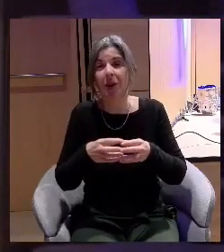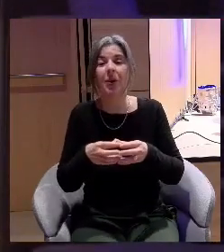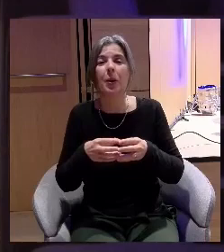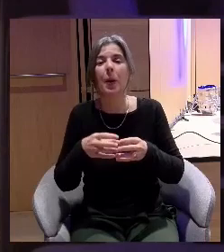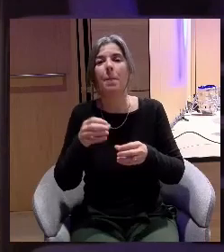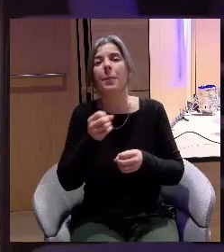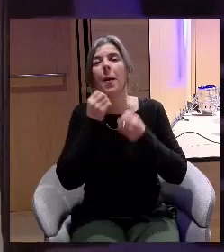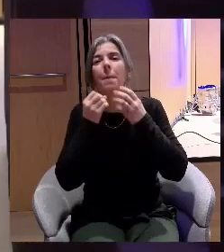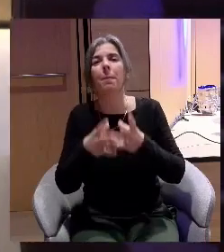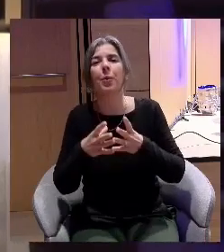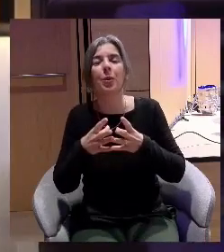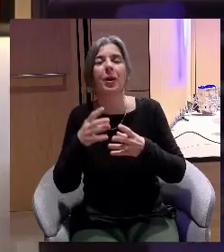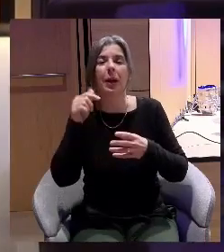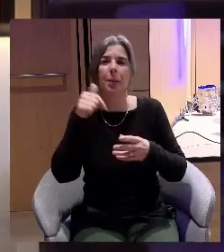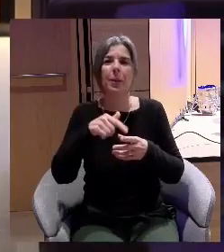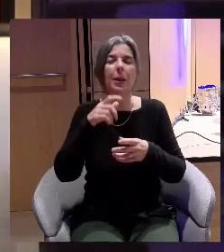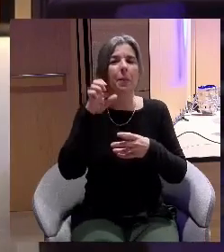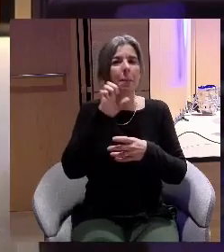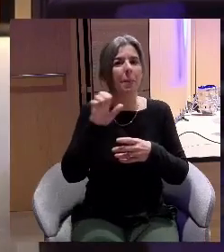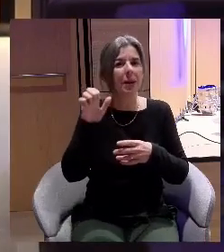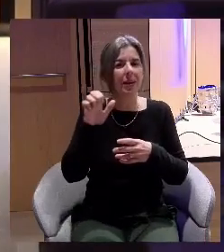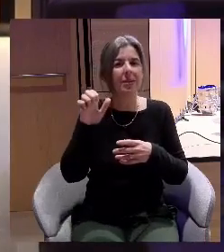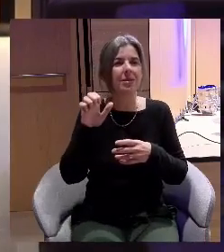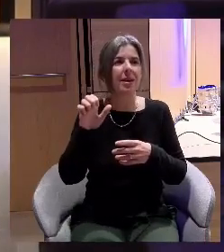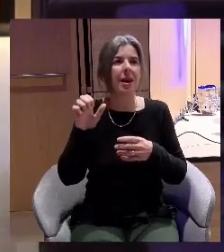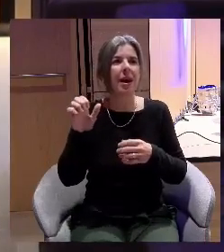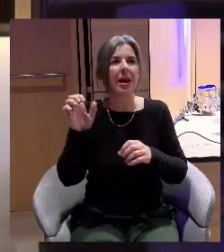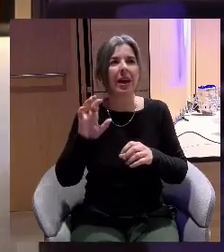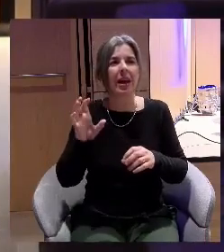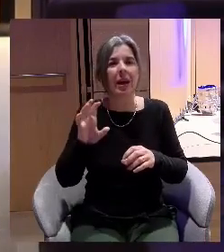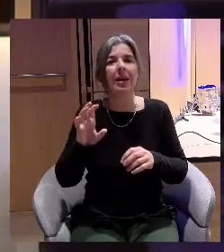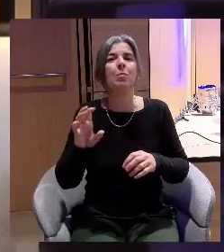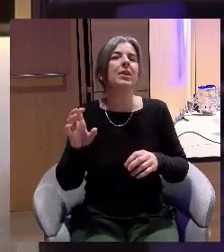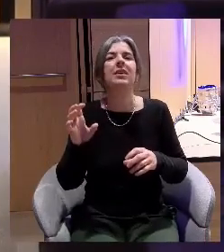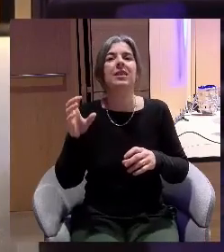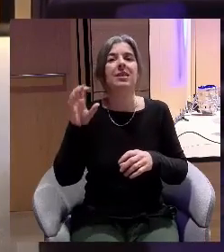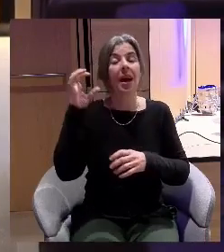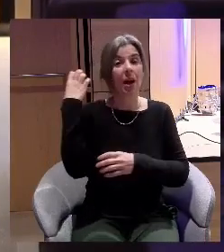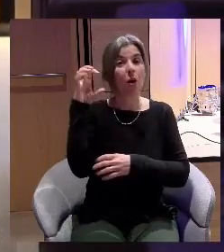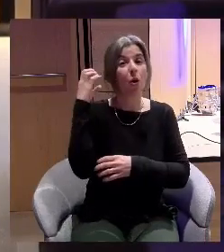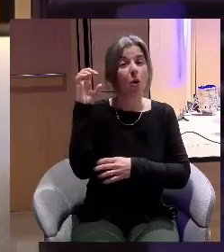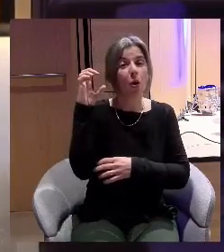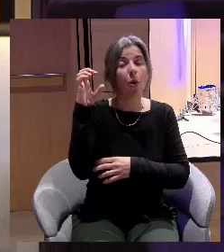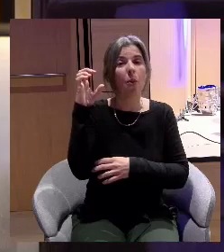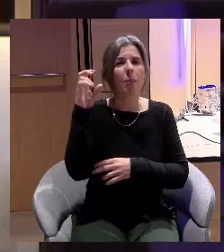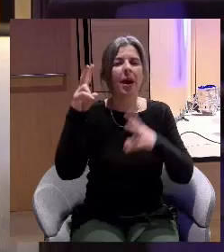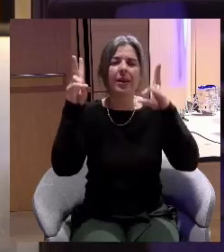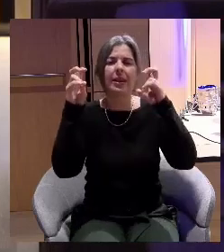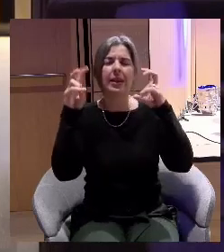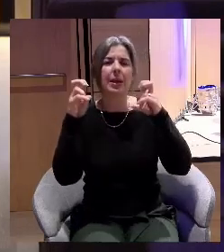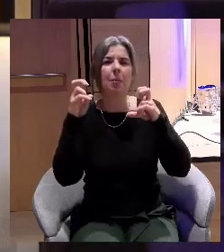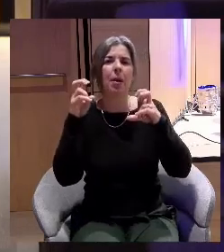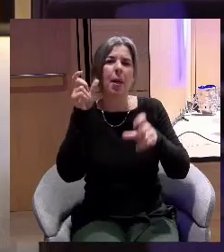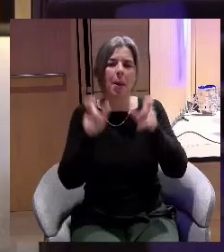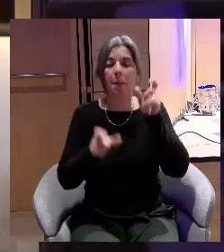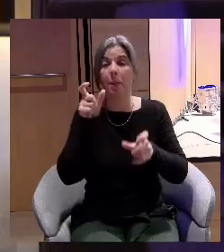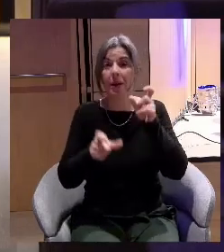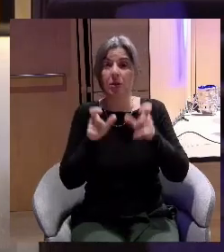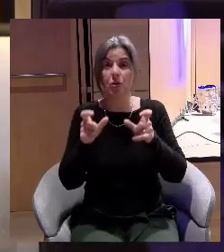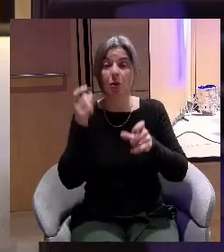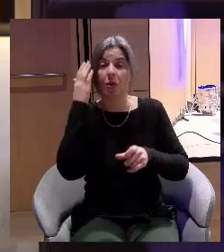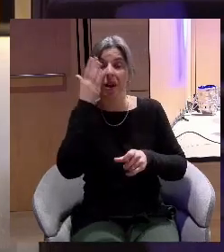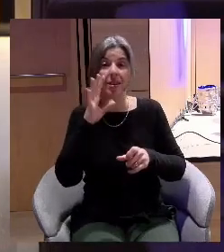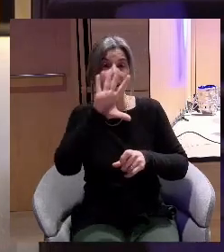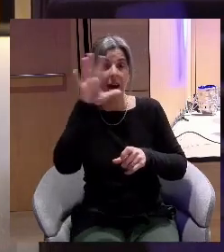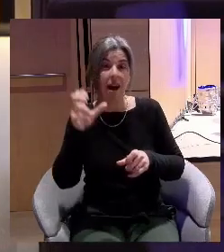interesa el caso de Colombia, cómo se ha tratado, digamos, la situación de la población afrodescendiente. Y ahí tengo